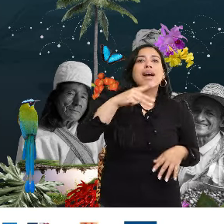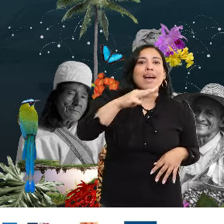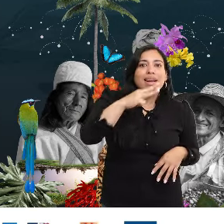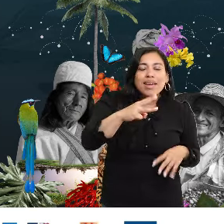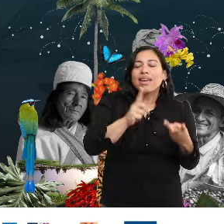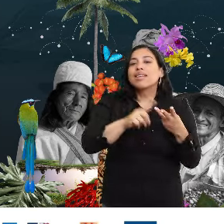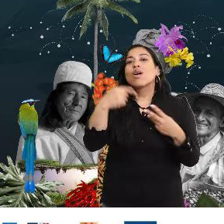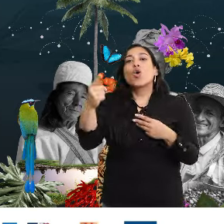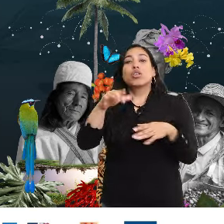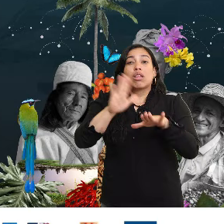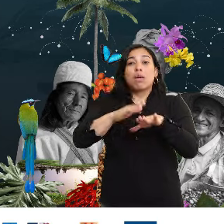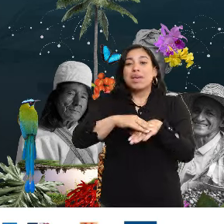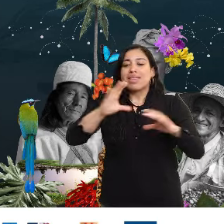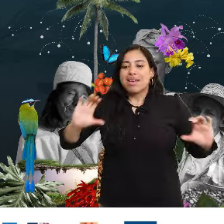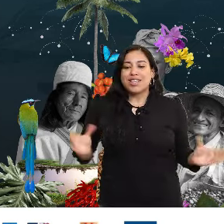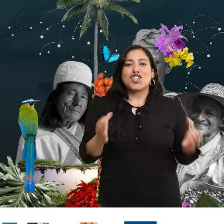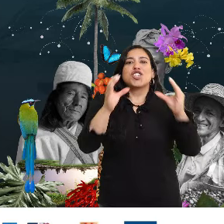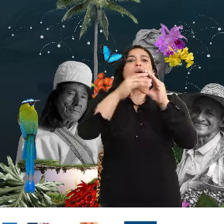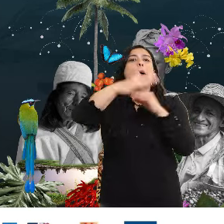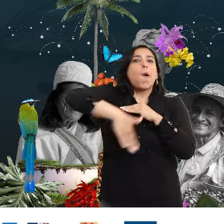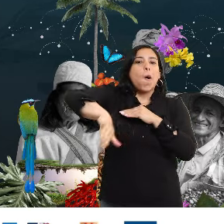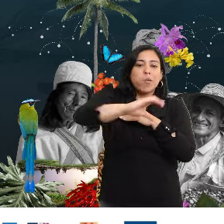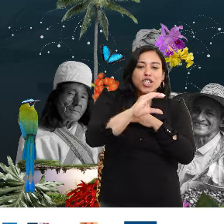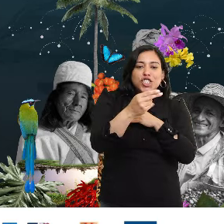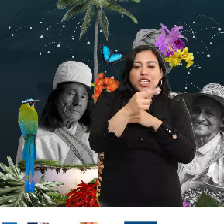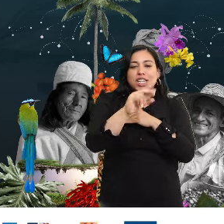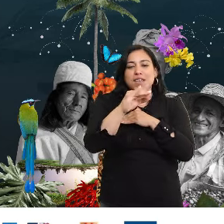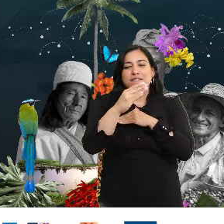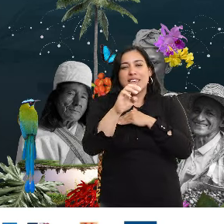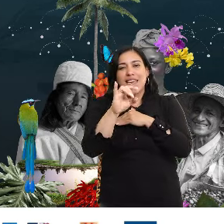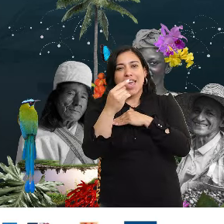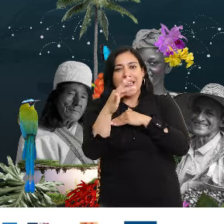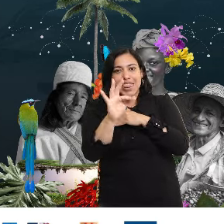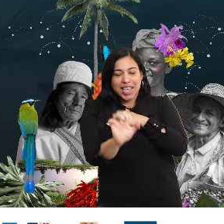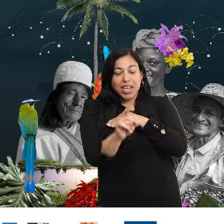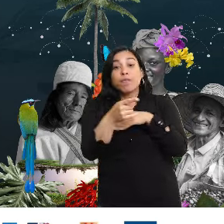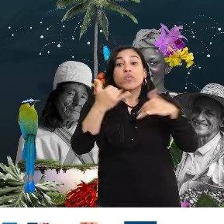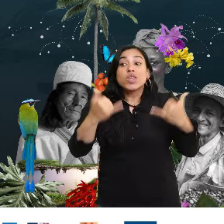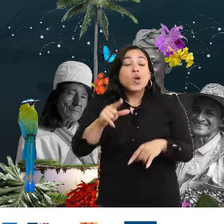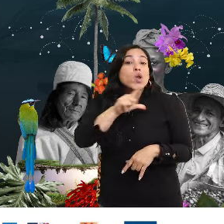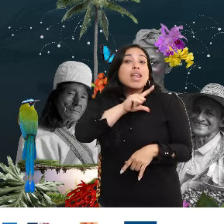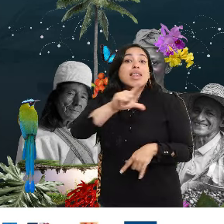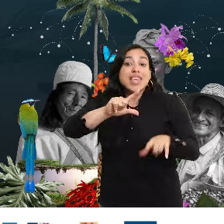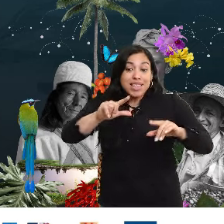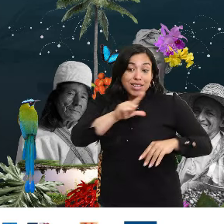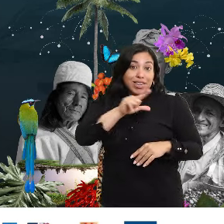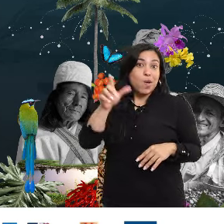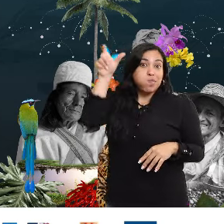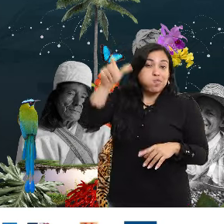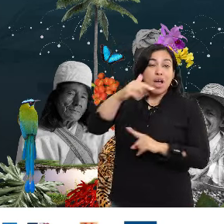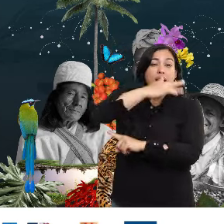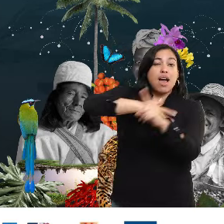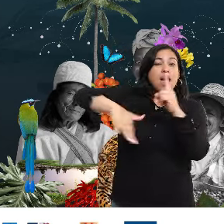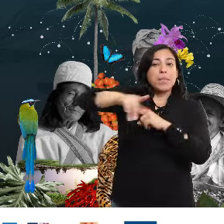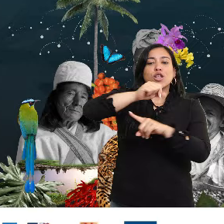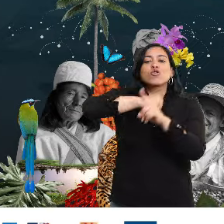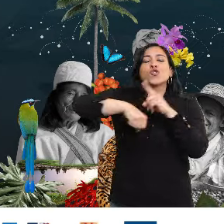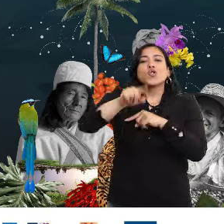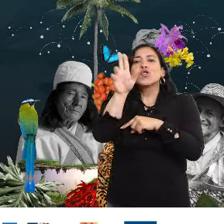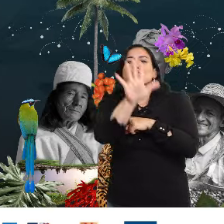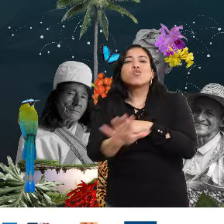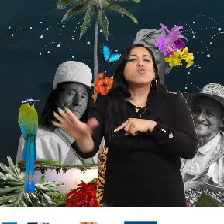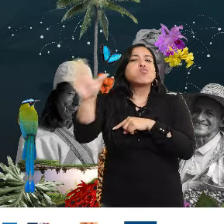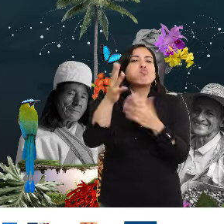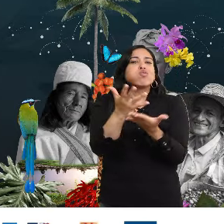y en las faldas del Chiribiquete. Y hoy en día es líder de salvaguardas ambientales y sociales